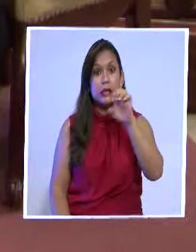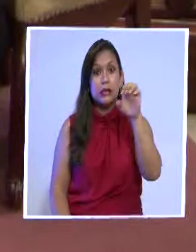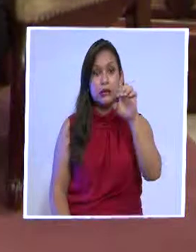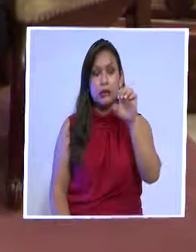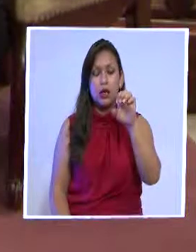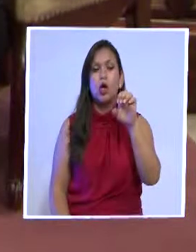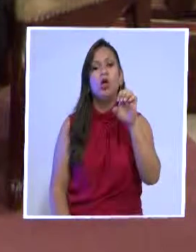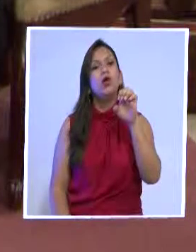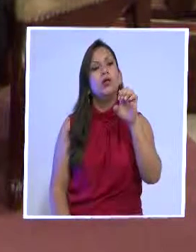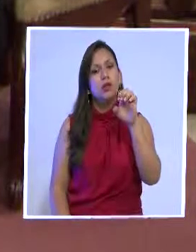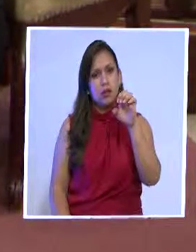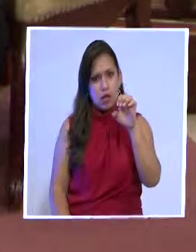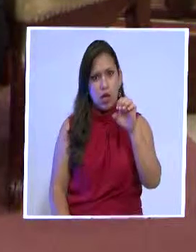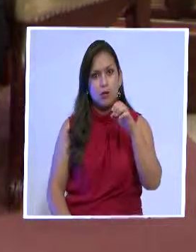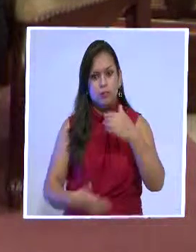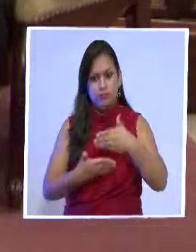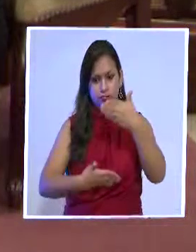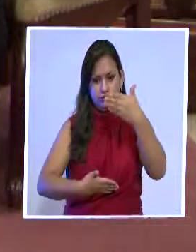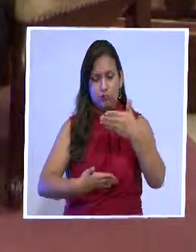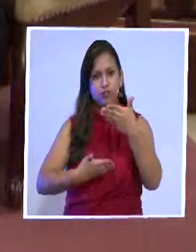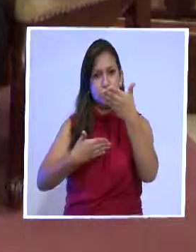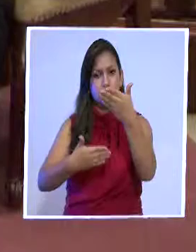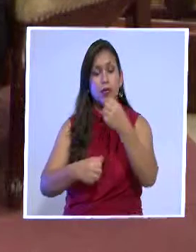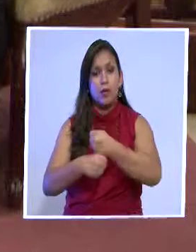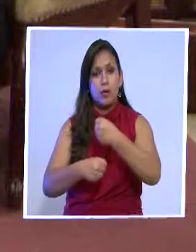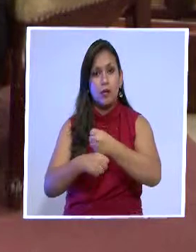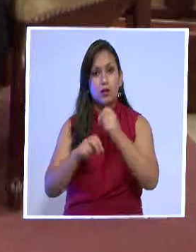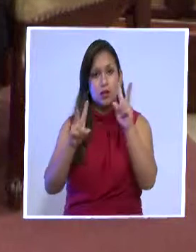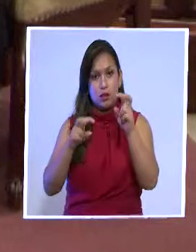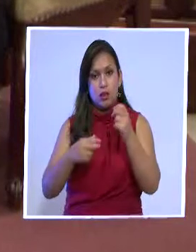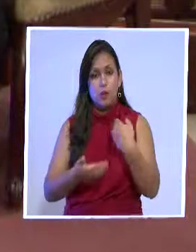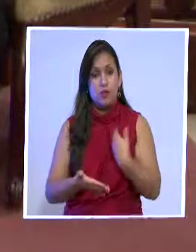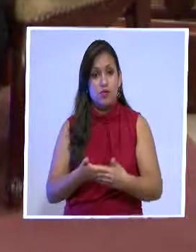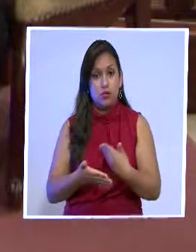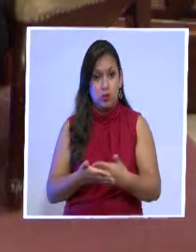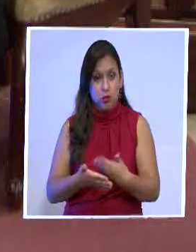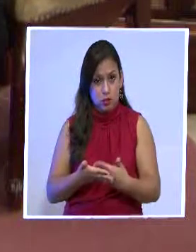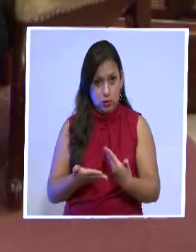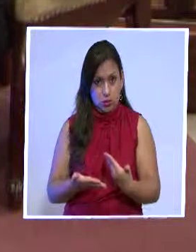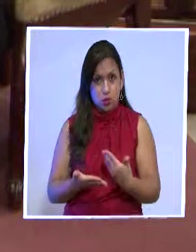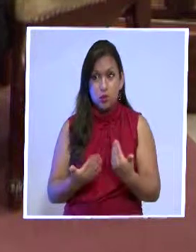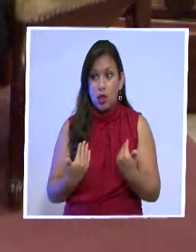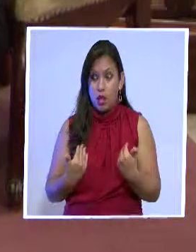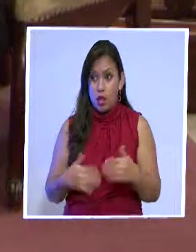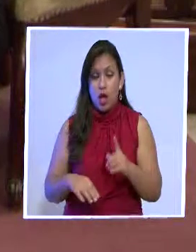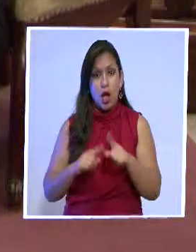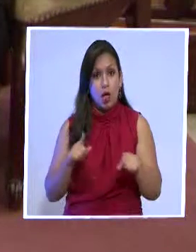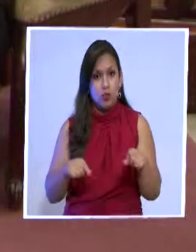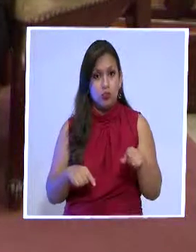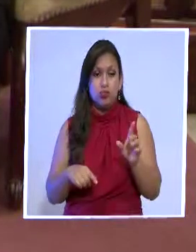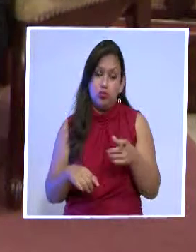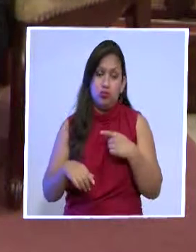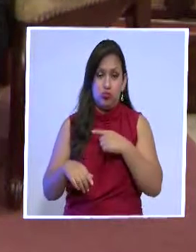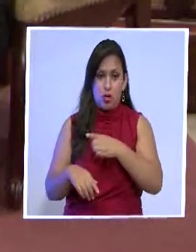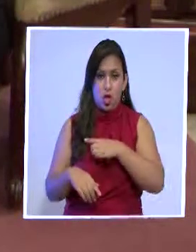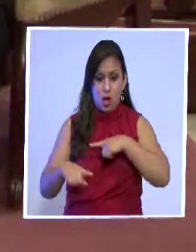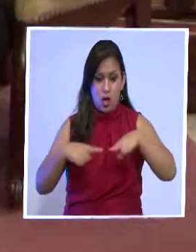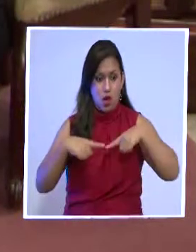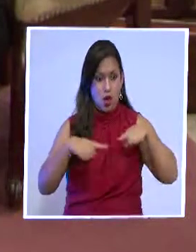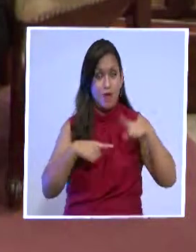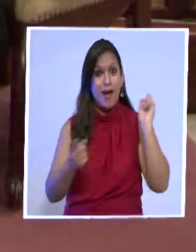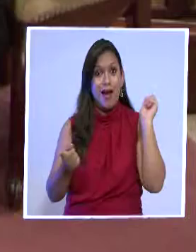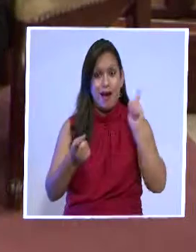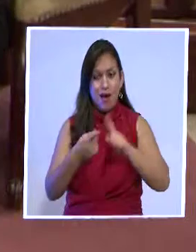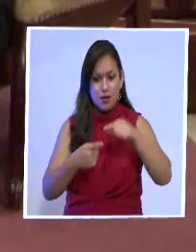presentación, creo que a todos los trabajadores con relación de dependencia incluso ya nos ha llegado la notificación de nuestros patronos para que hasta fin de mes